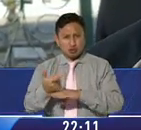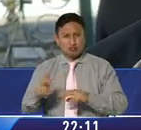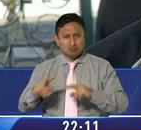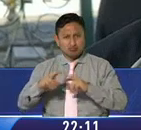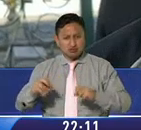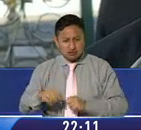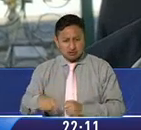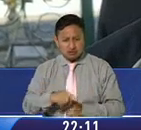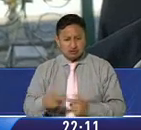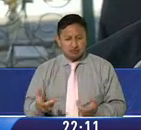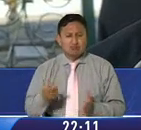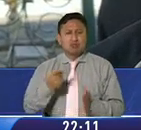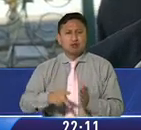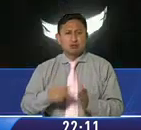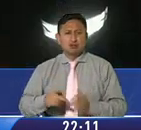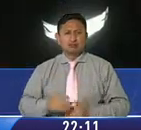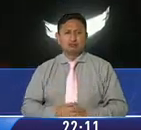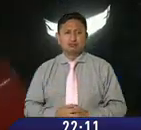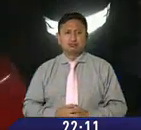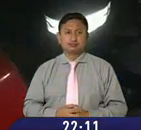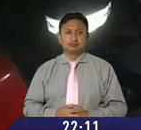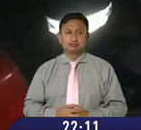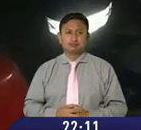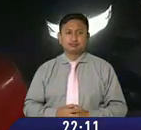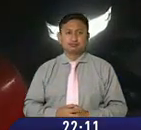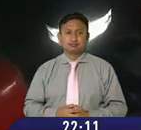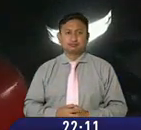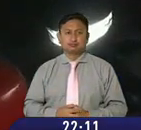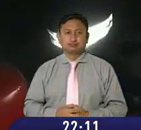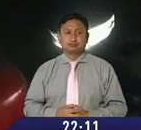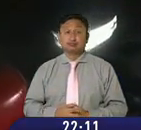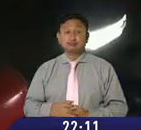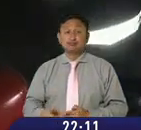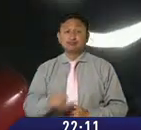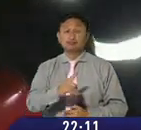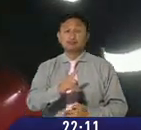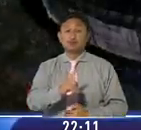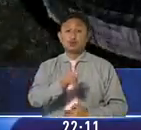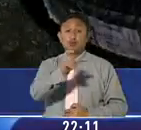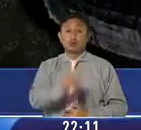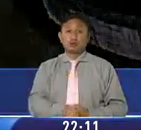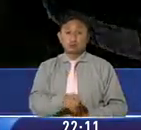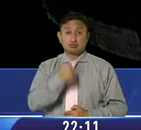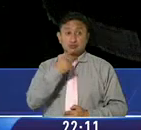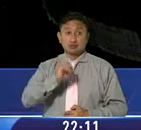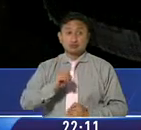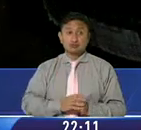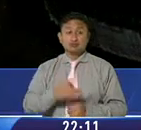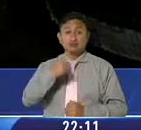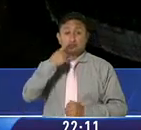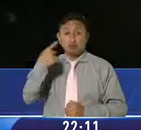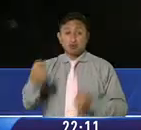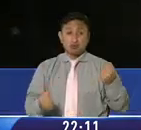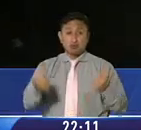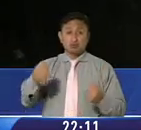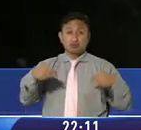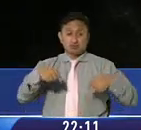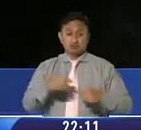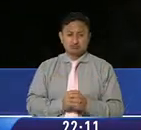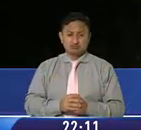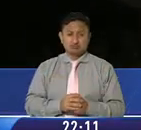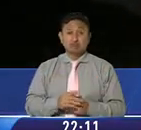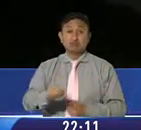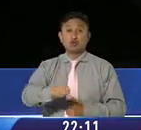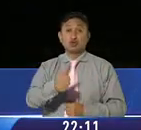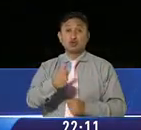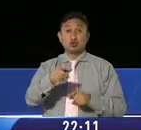esto, lo que este suceso que ha pasado. Extraoficialmente, uno de los 16 heridos informó que el conductor del bus venía compitiendo con